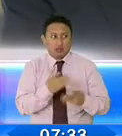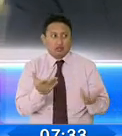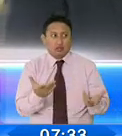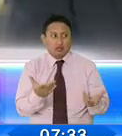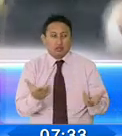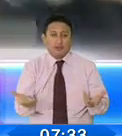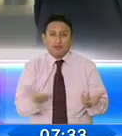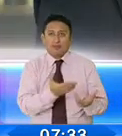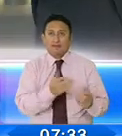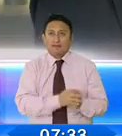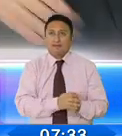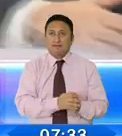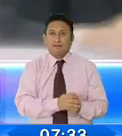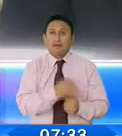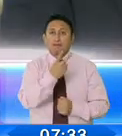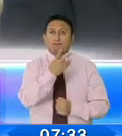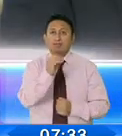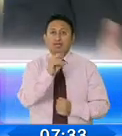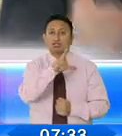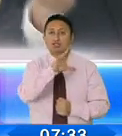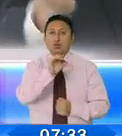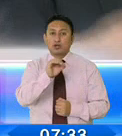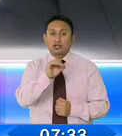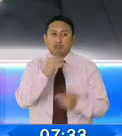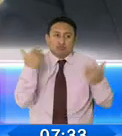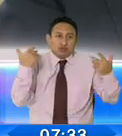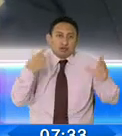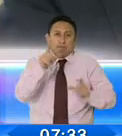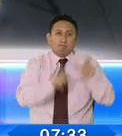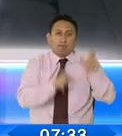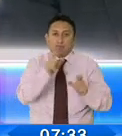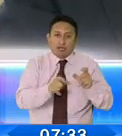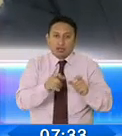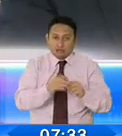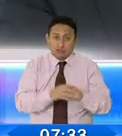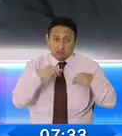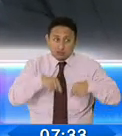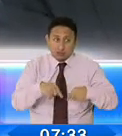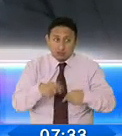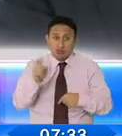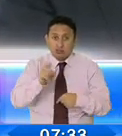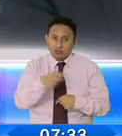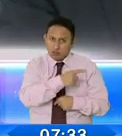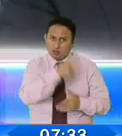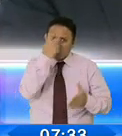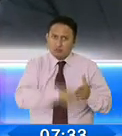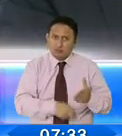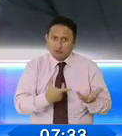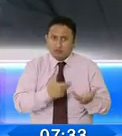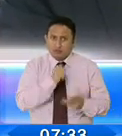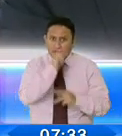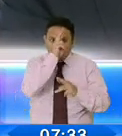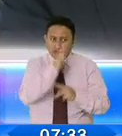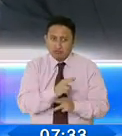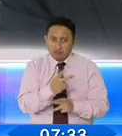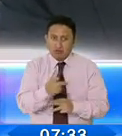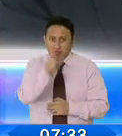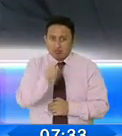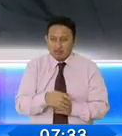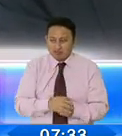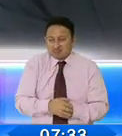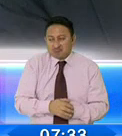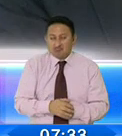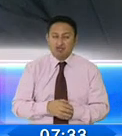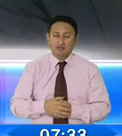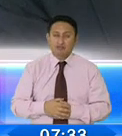cada 20, 50, 100, no sé, el número de personas que estén, pero algo se debería plantear frente a la indisciplina y la desidia que tienen muchos